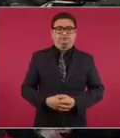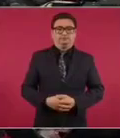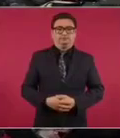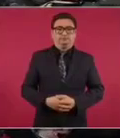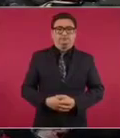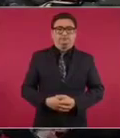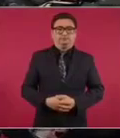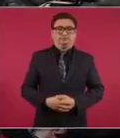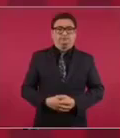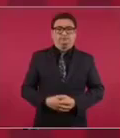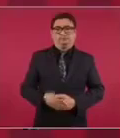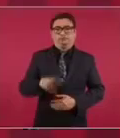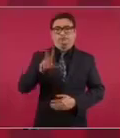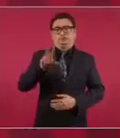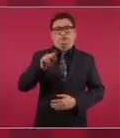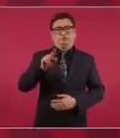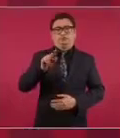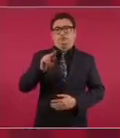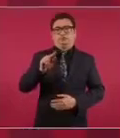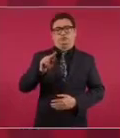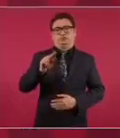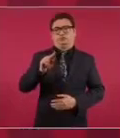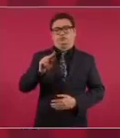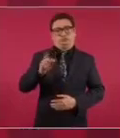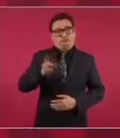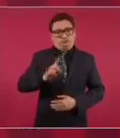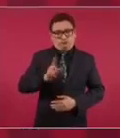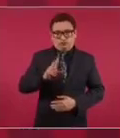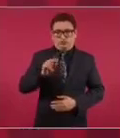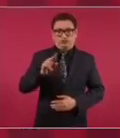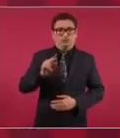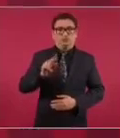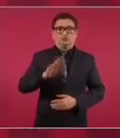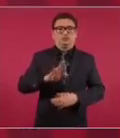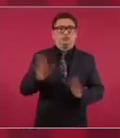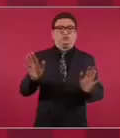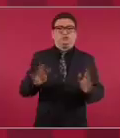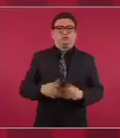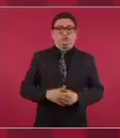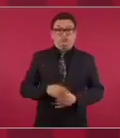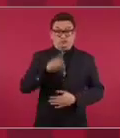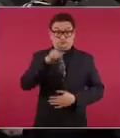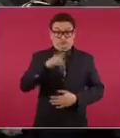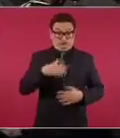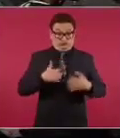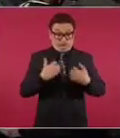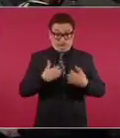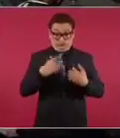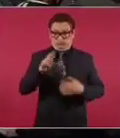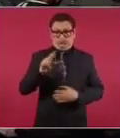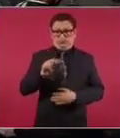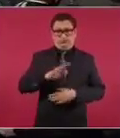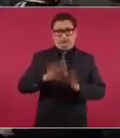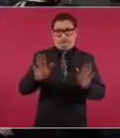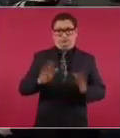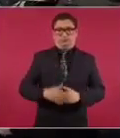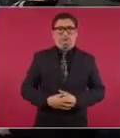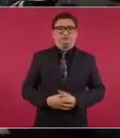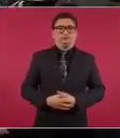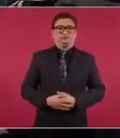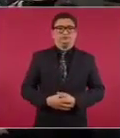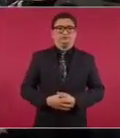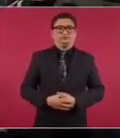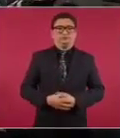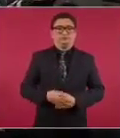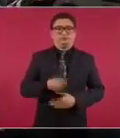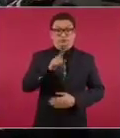diferencias en algún tema con ella? No, no, no, no, no. Es que ella dijo ya. Usted no está enojado, pues. Hasta aquí. ¿No está